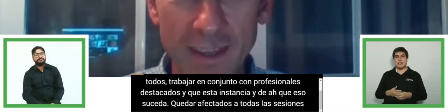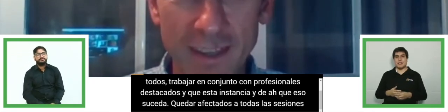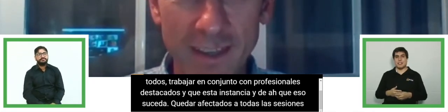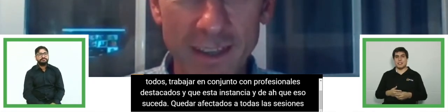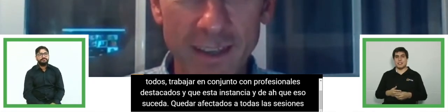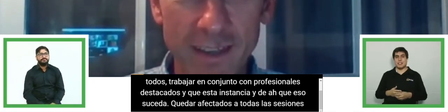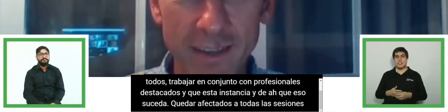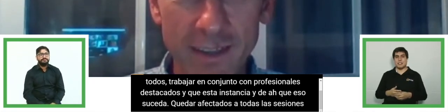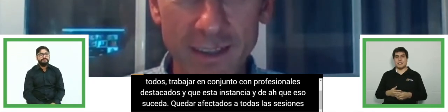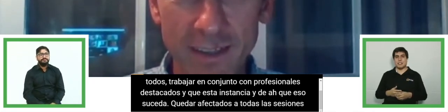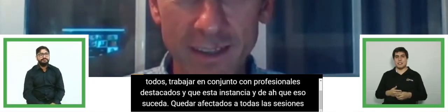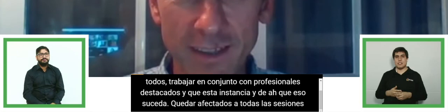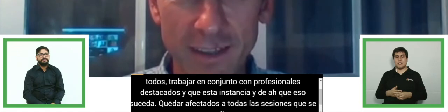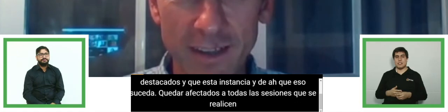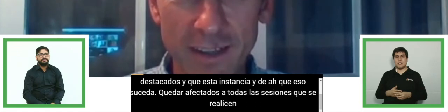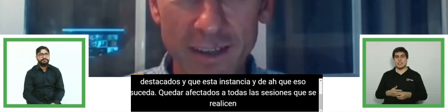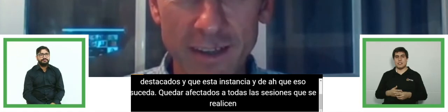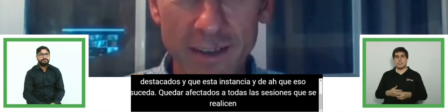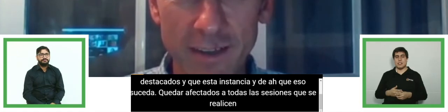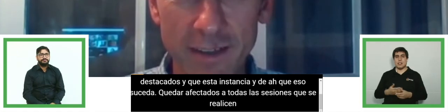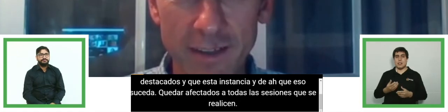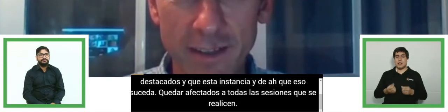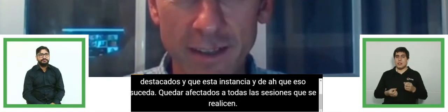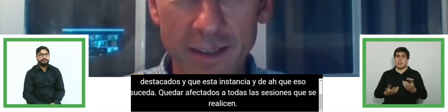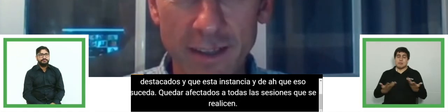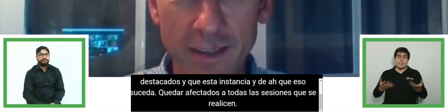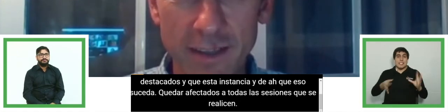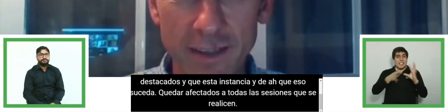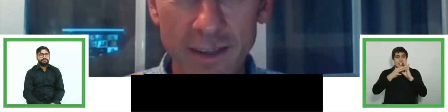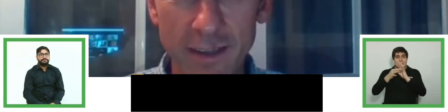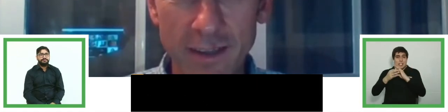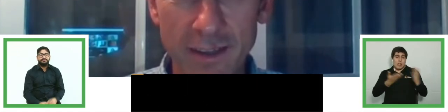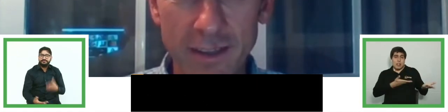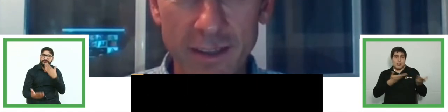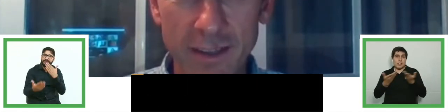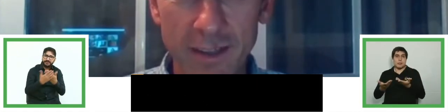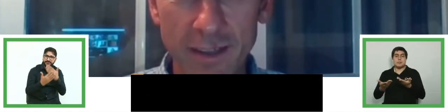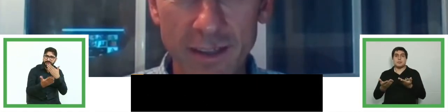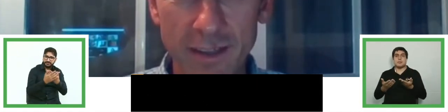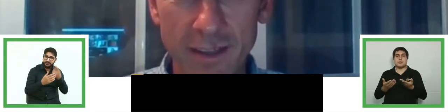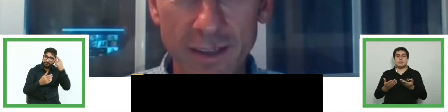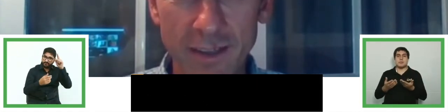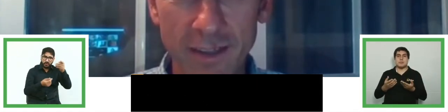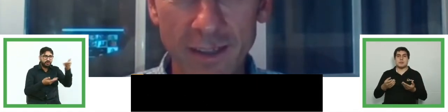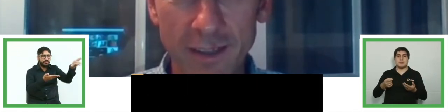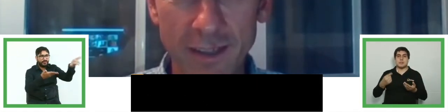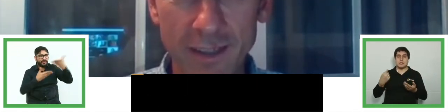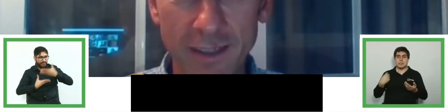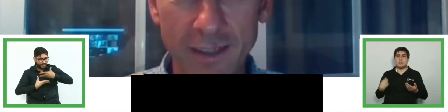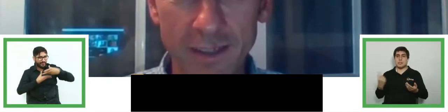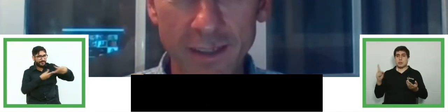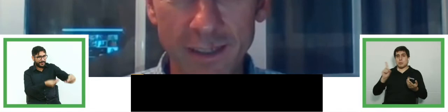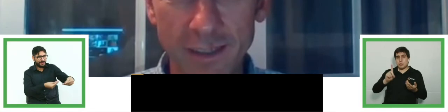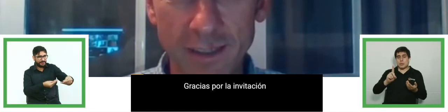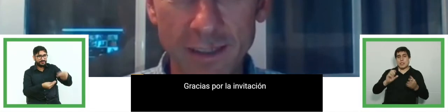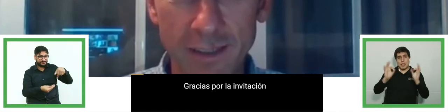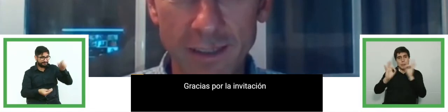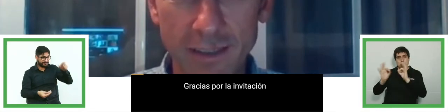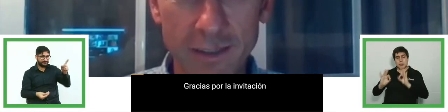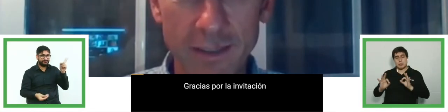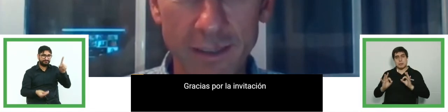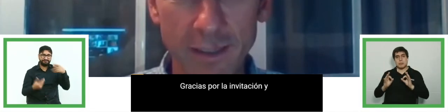Just a quick thank you very much. Gracias por la invitación a estar en este panel y